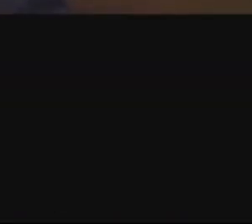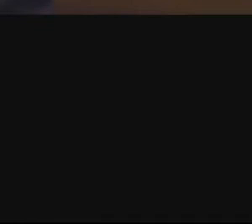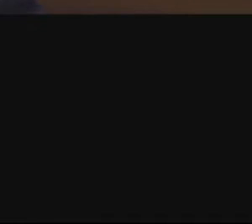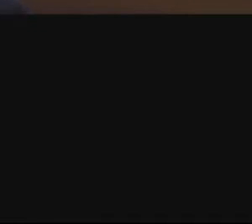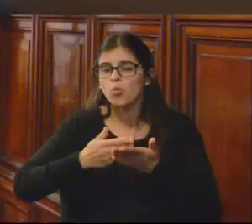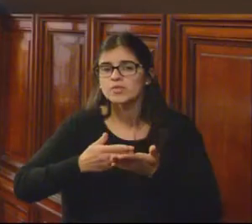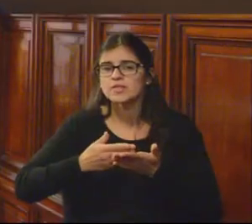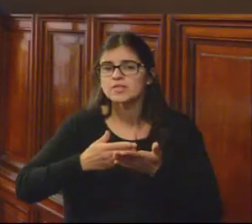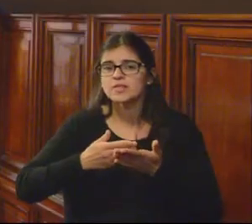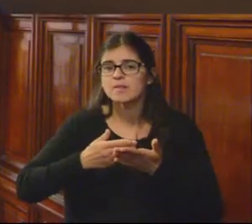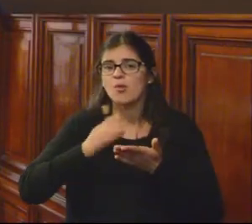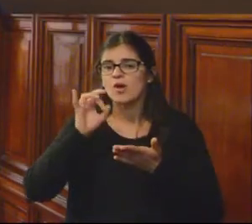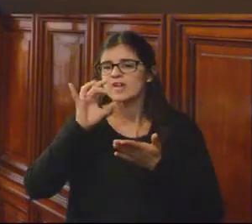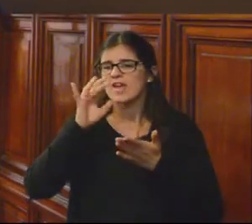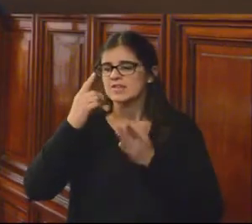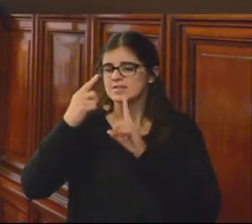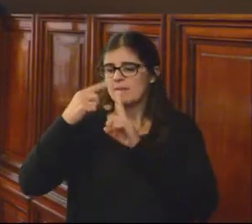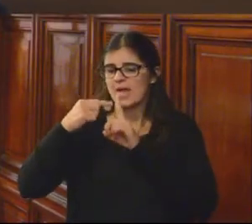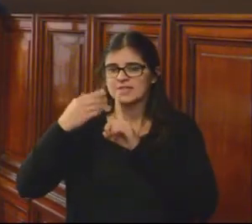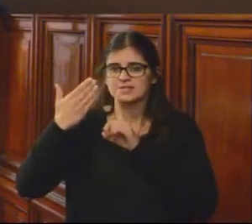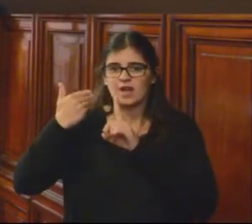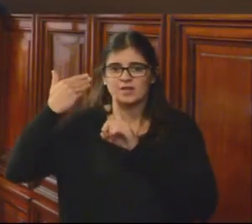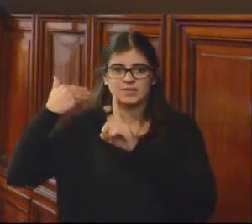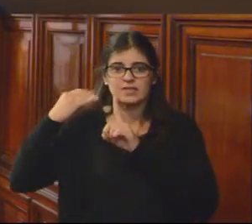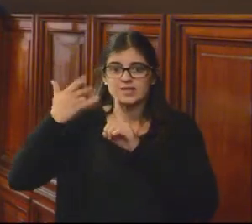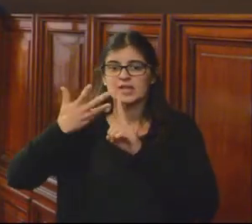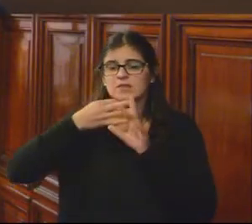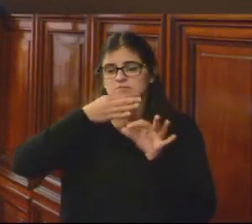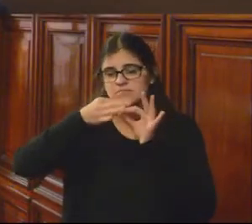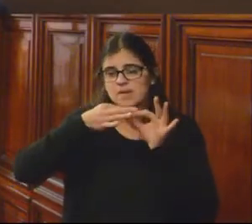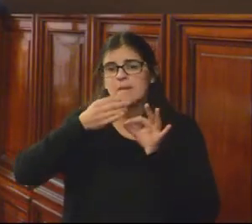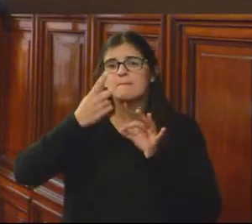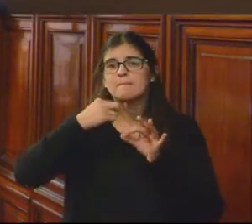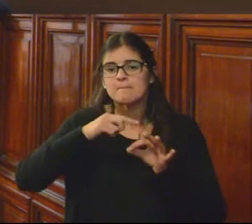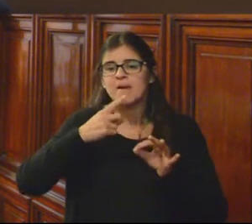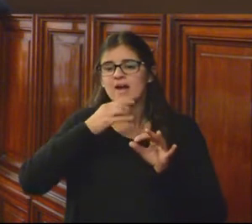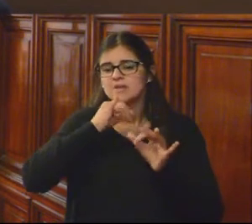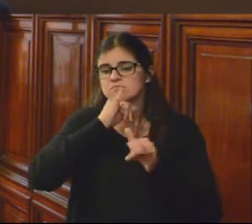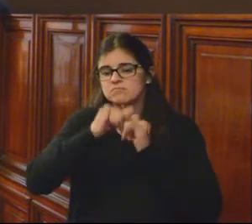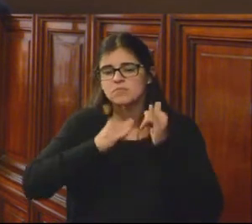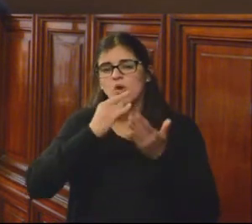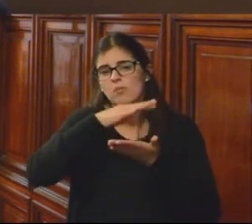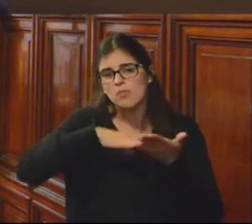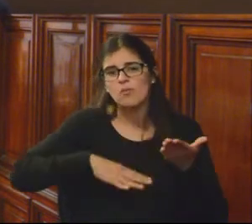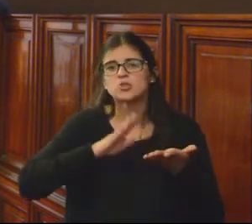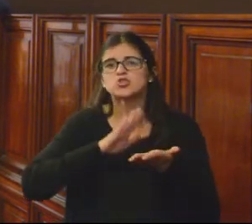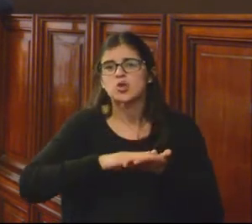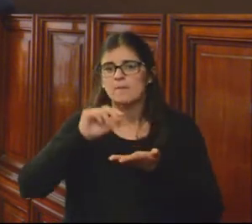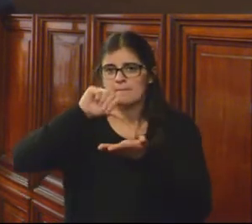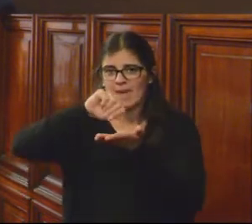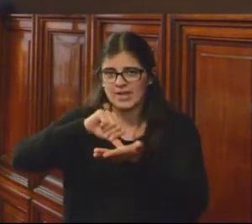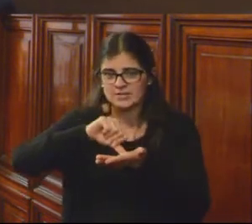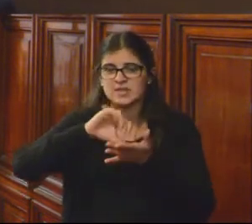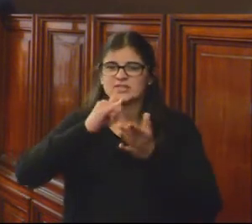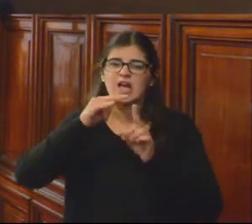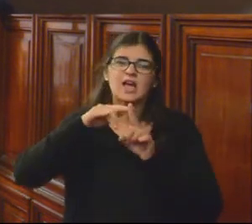últimos 15 meses para, digamos, como insumo para desarrollar un informe país. Así que el contexto lo